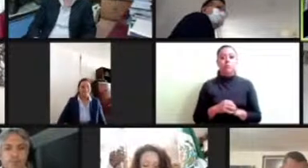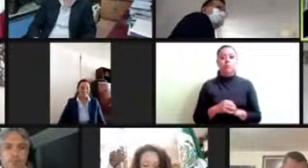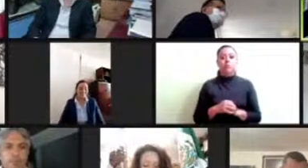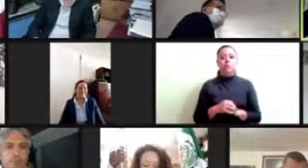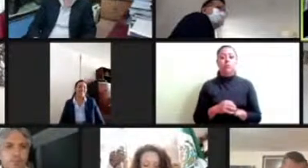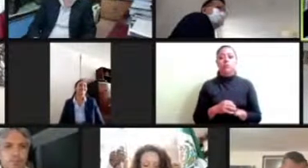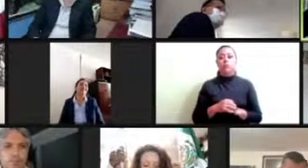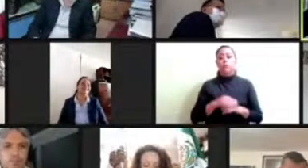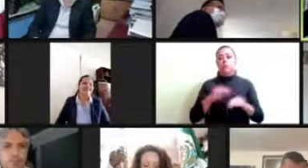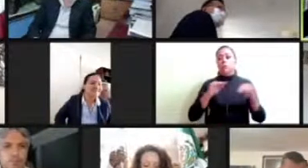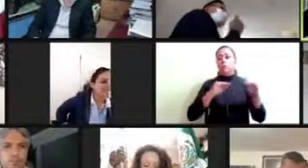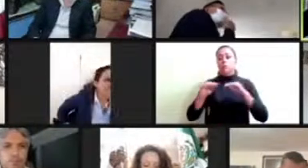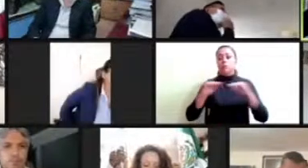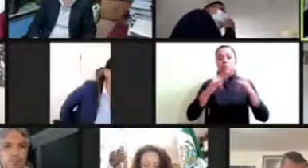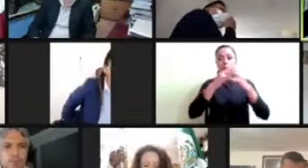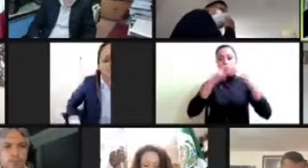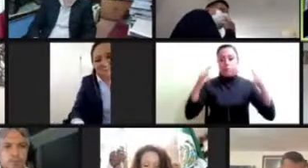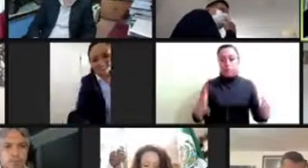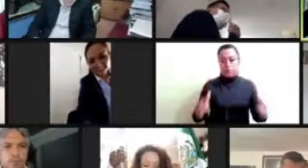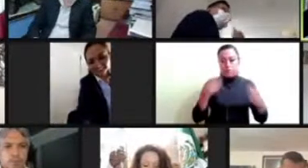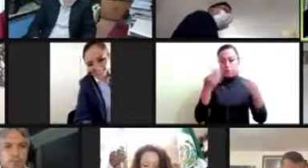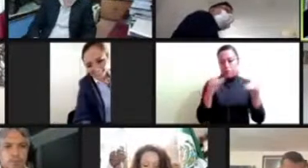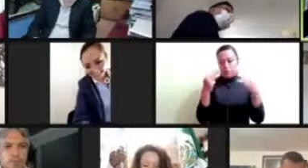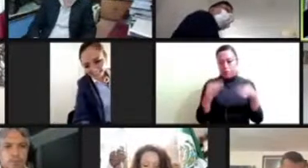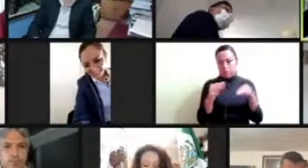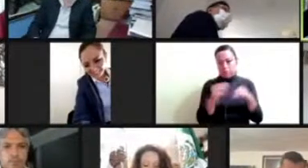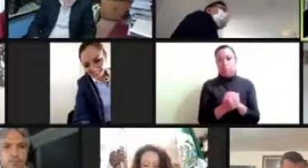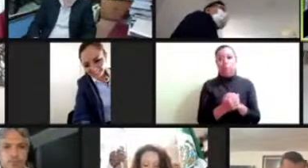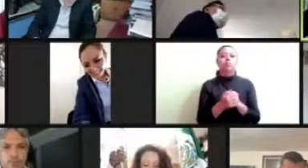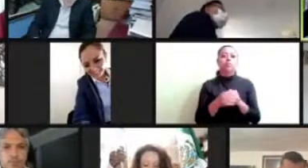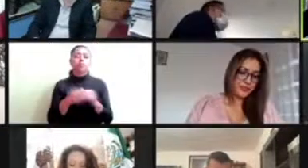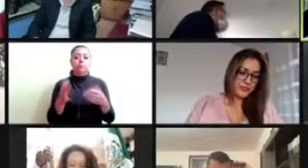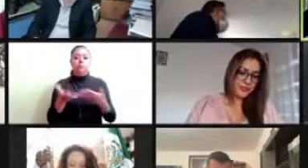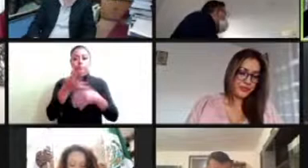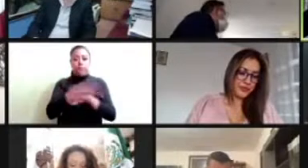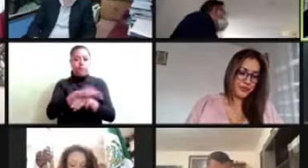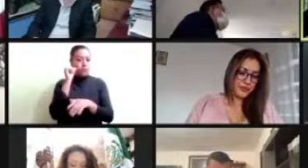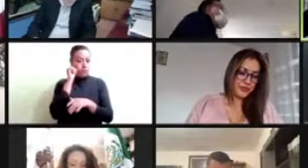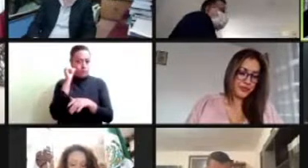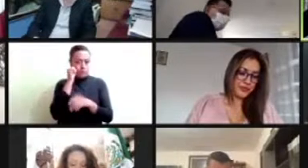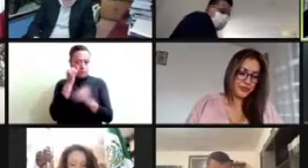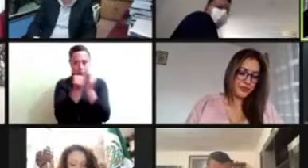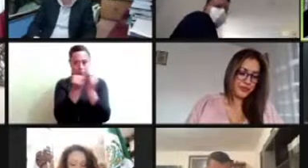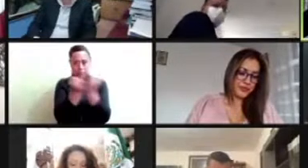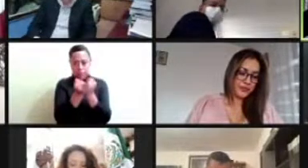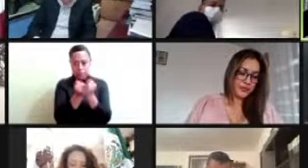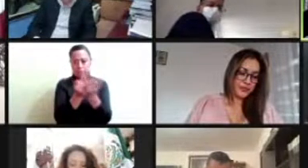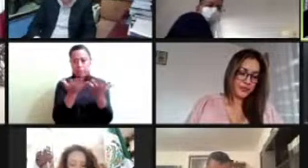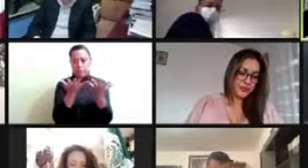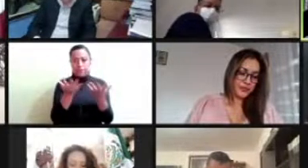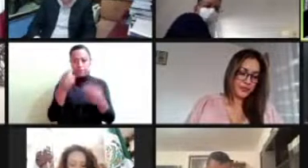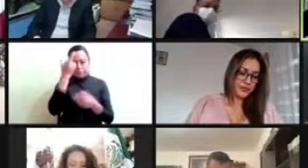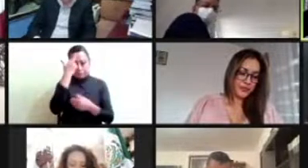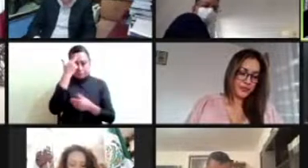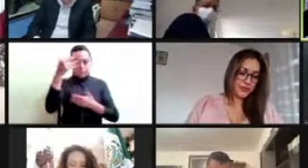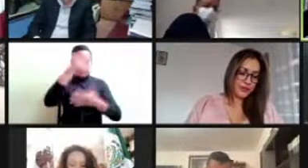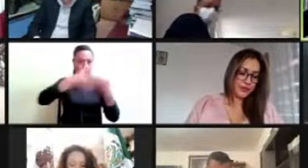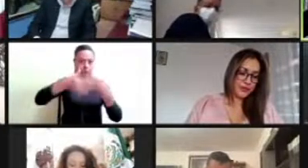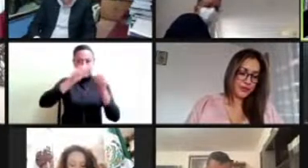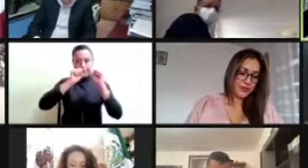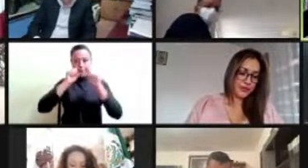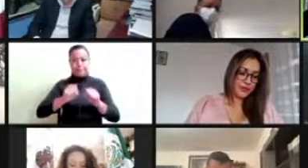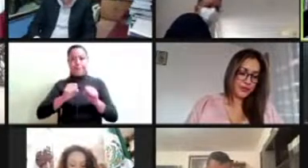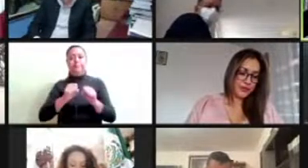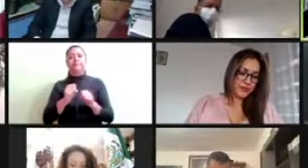ruedas de la Ciudad de México, así como recomendaciones o recordatorios de seguridad y convivencia vial. Se concede uso de la palabra al diputado Miguel